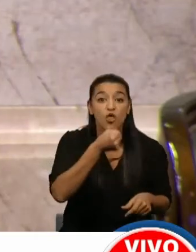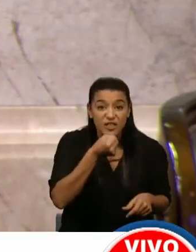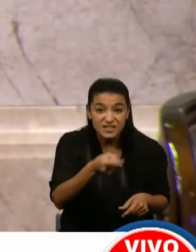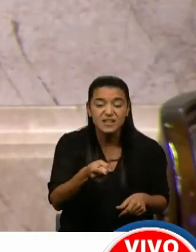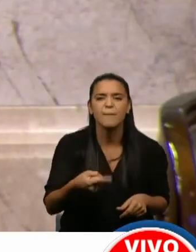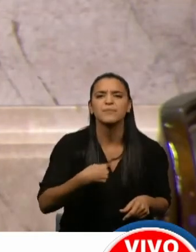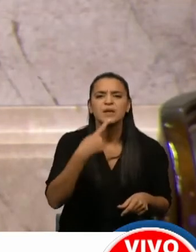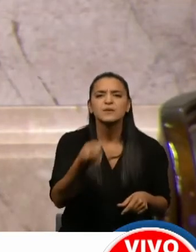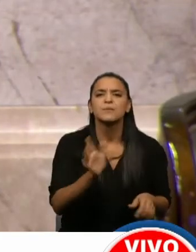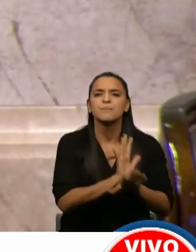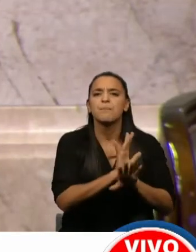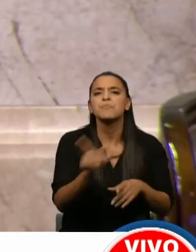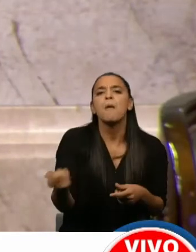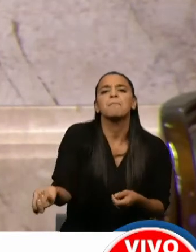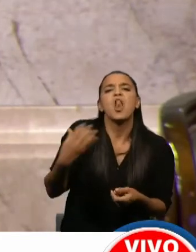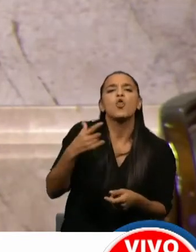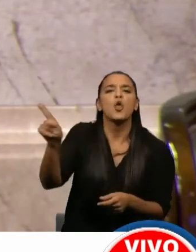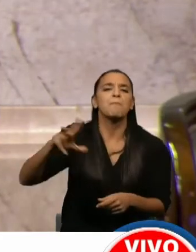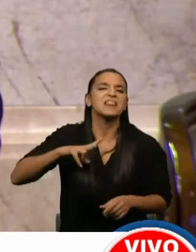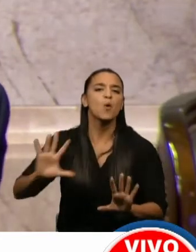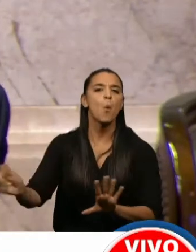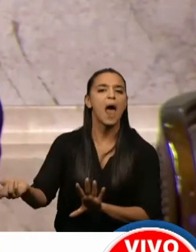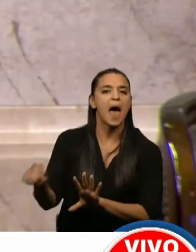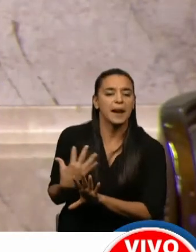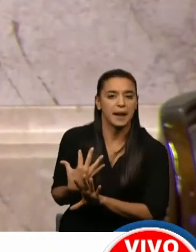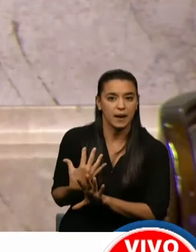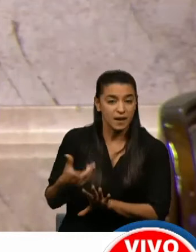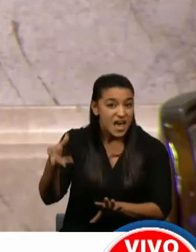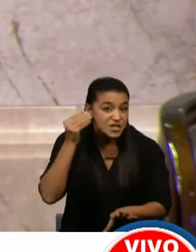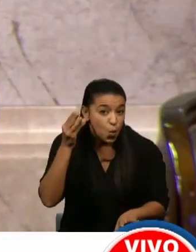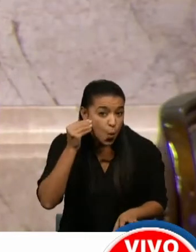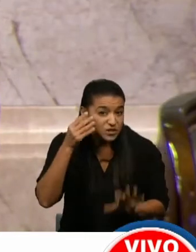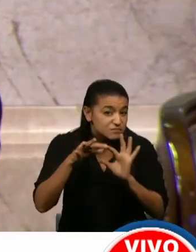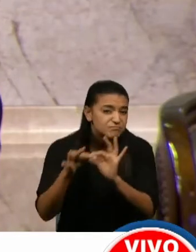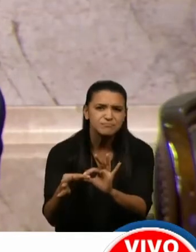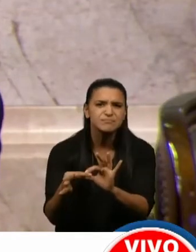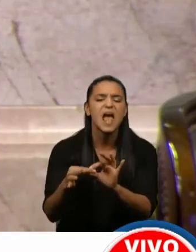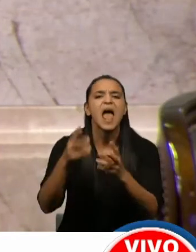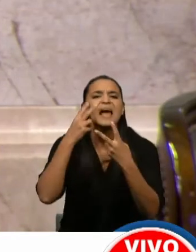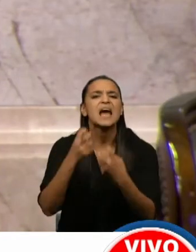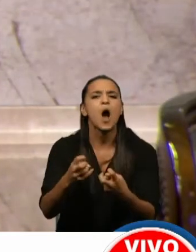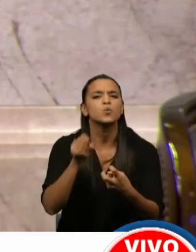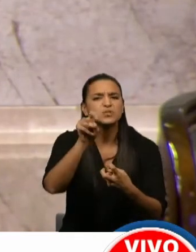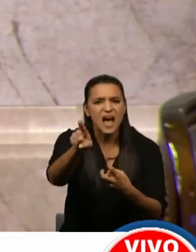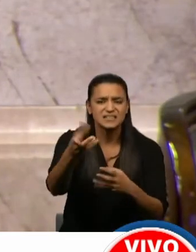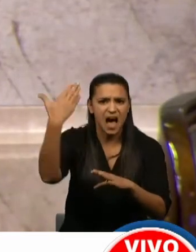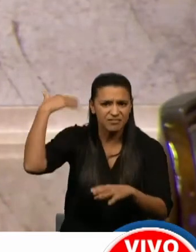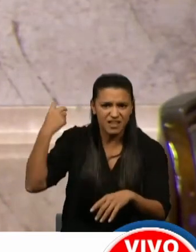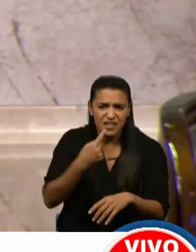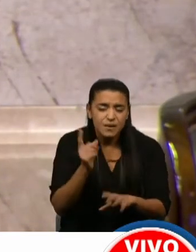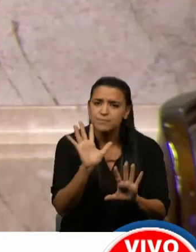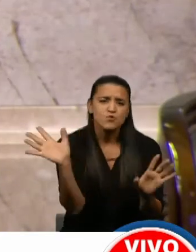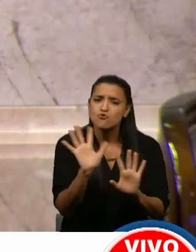decían, me le acercó un particular, donde ninguna de esas escuchas tenían que ver con las causas que le adjudicaban y sin